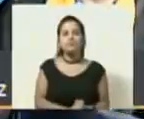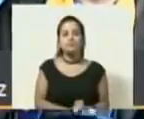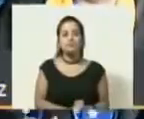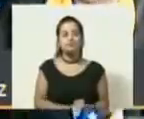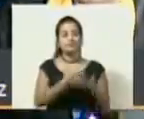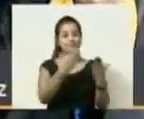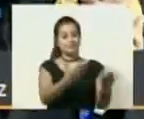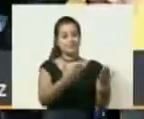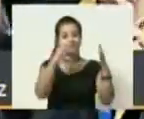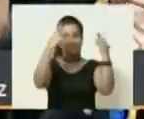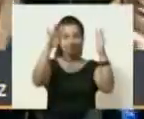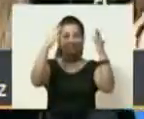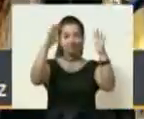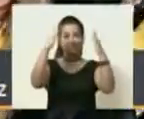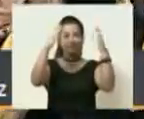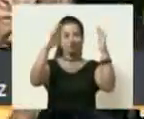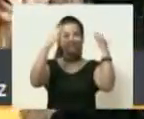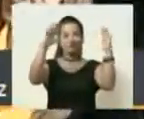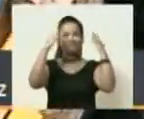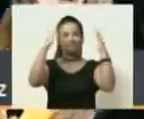Avendaño.